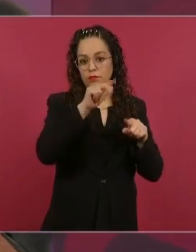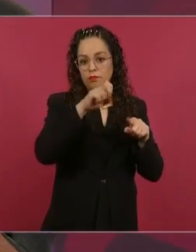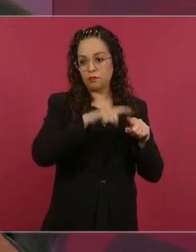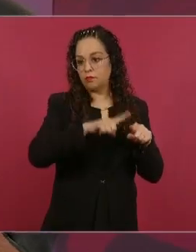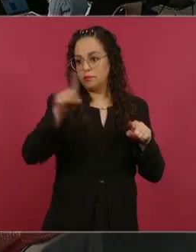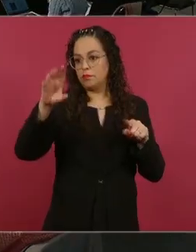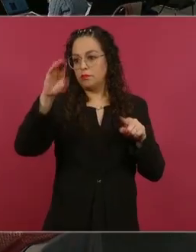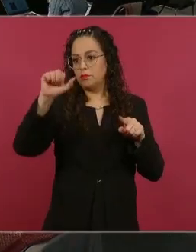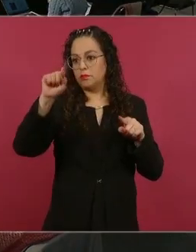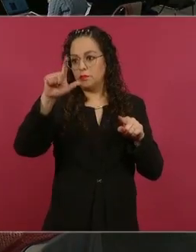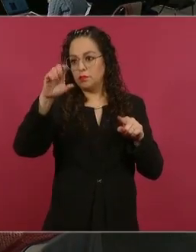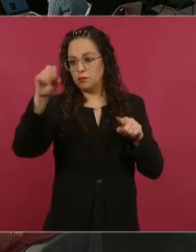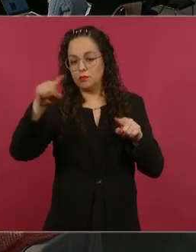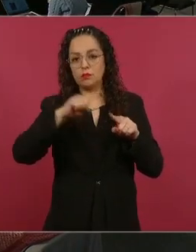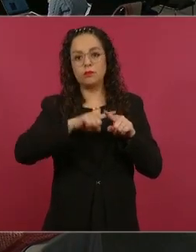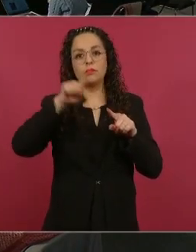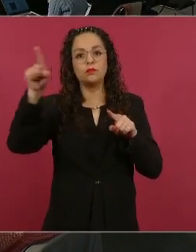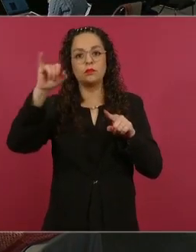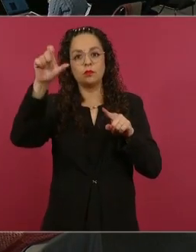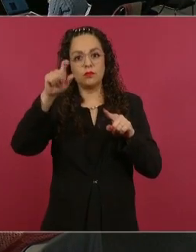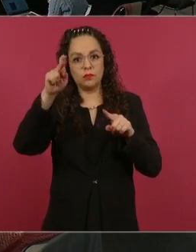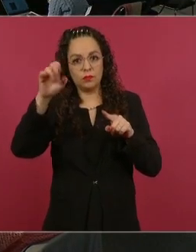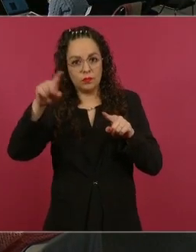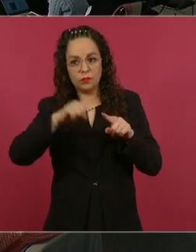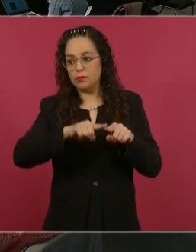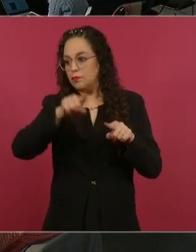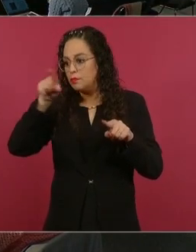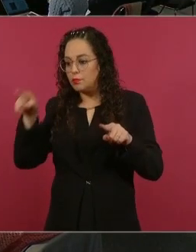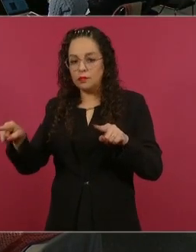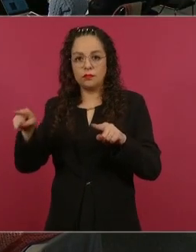Cruz, Tapachula.